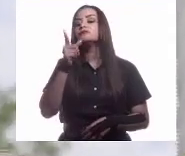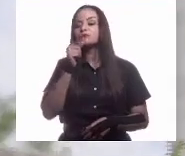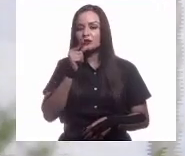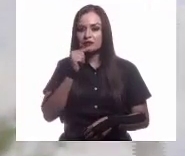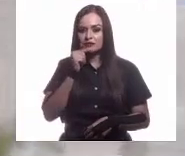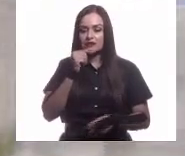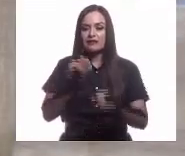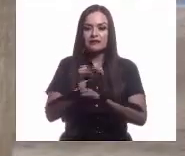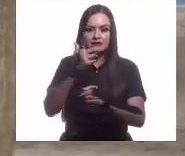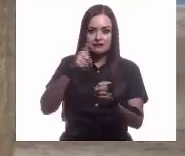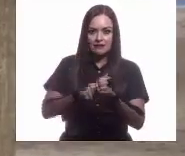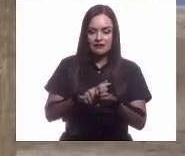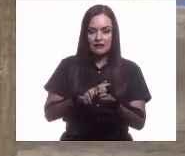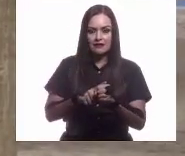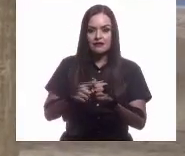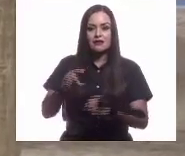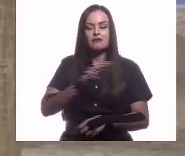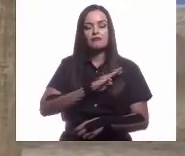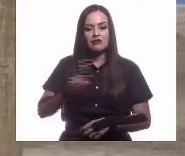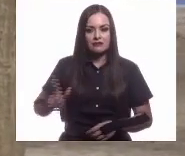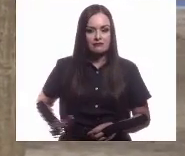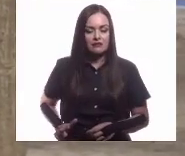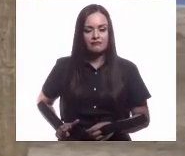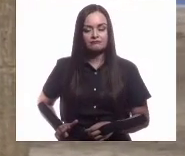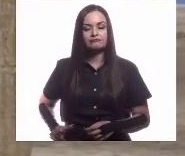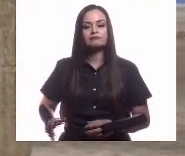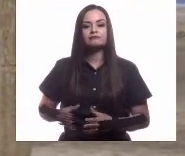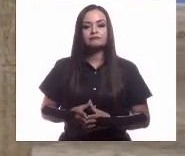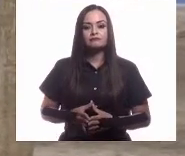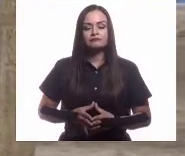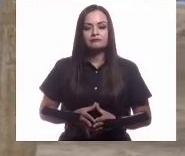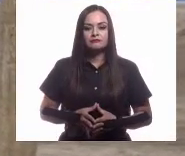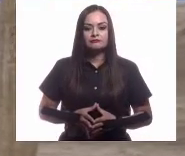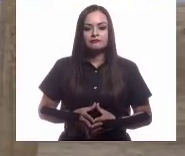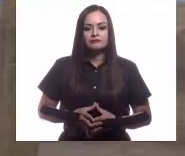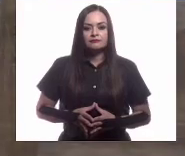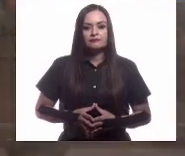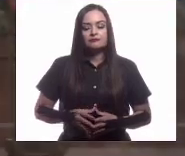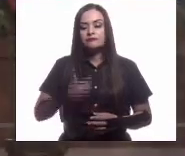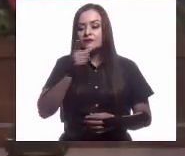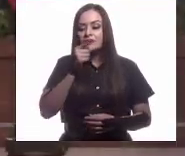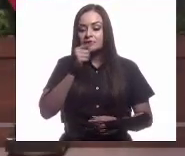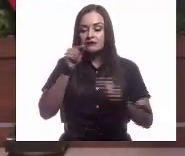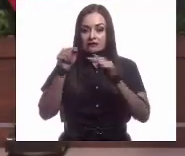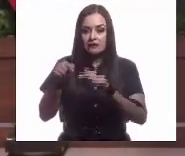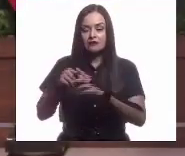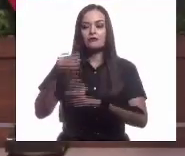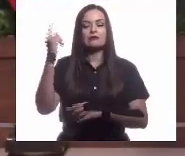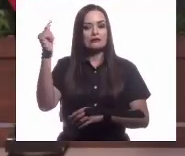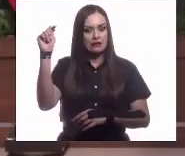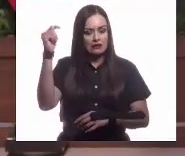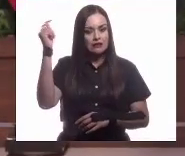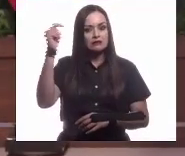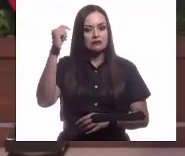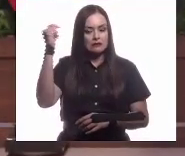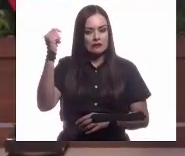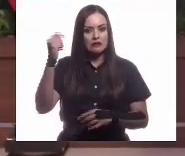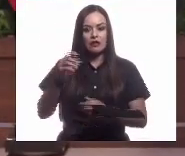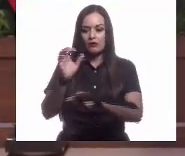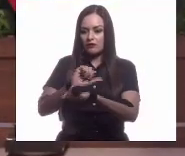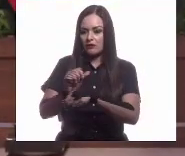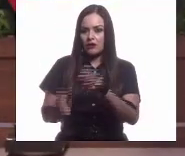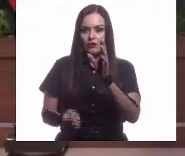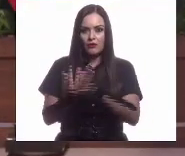corporaciones estatales y para las municipales. Hemos equipado esta nueva fuerza policial con tecnología, con nuevas unidades,